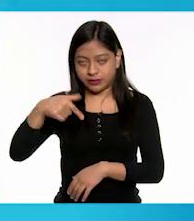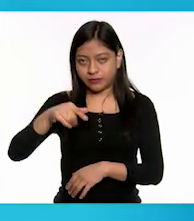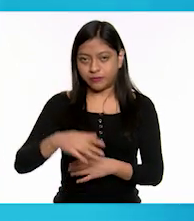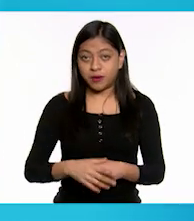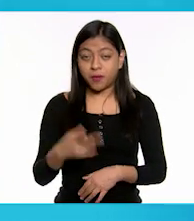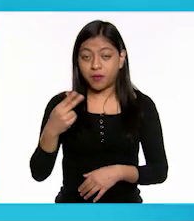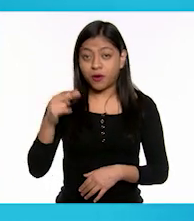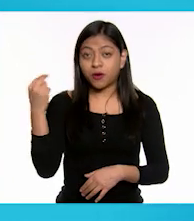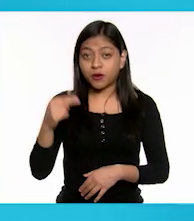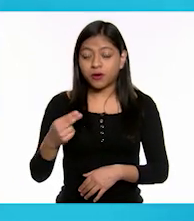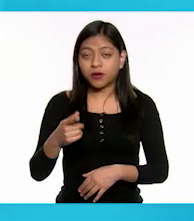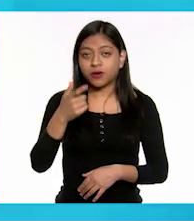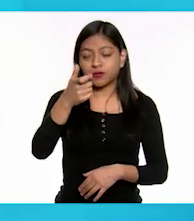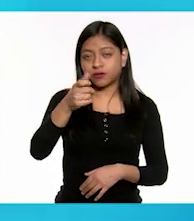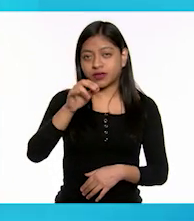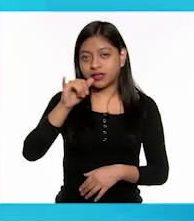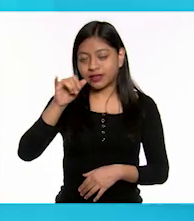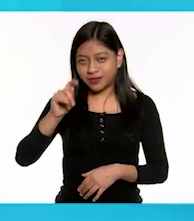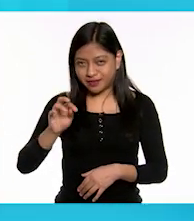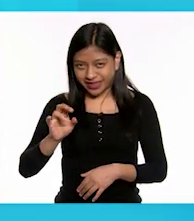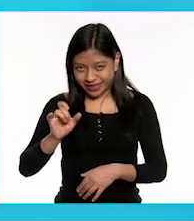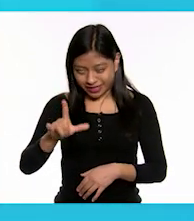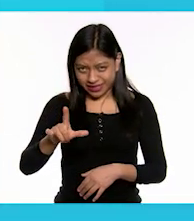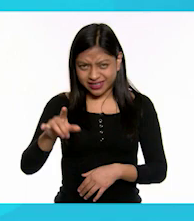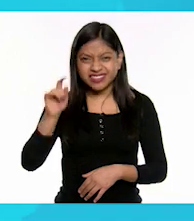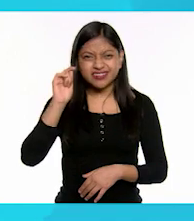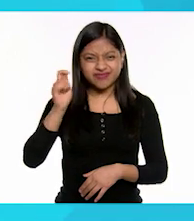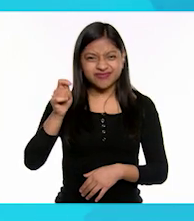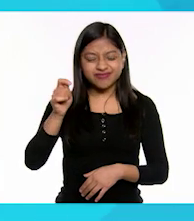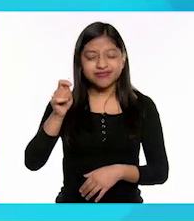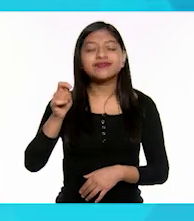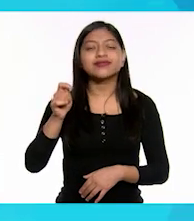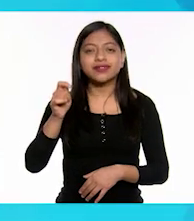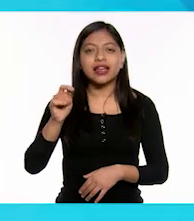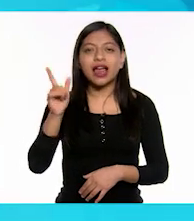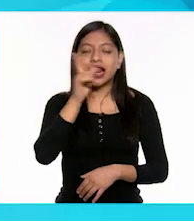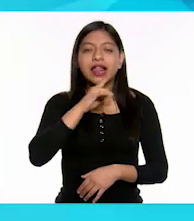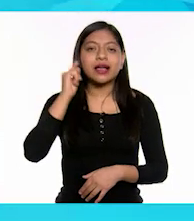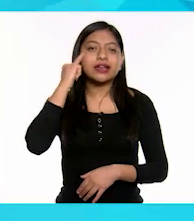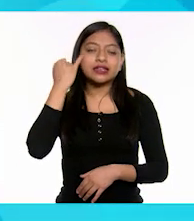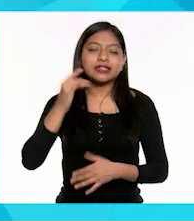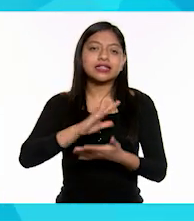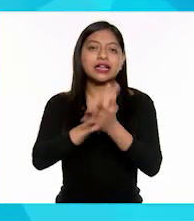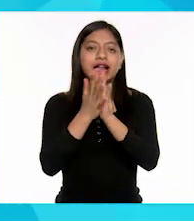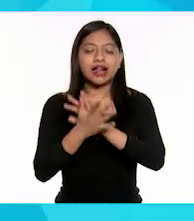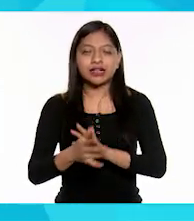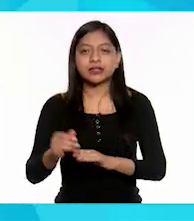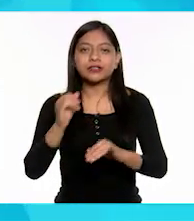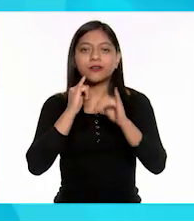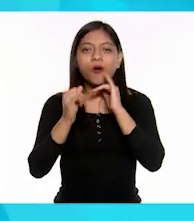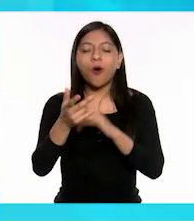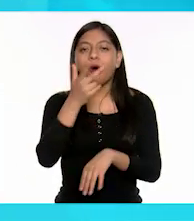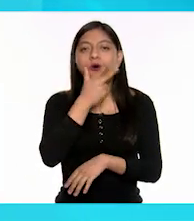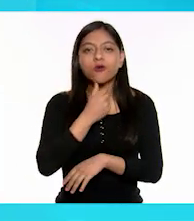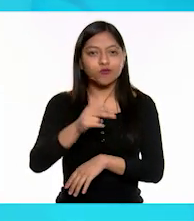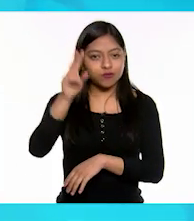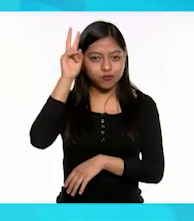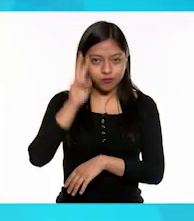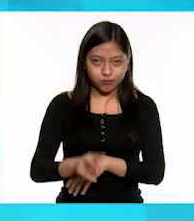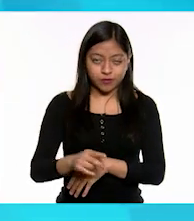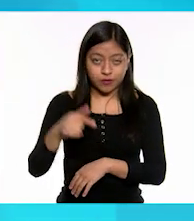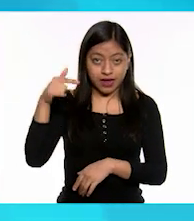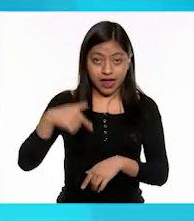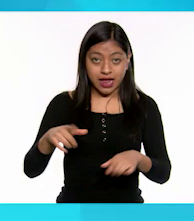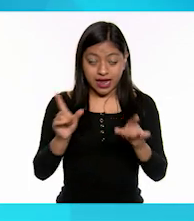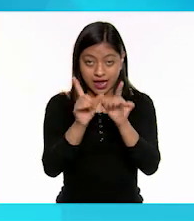llamamos para trevín y qué tipo que signifique significa hombres verdaderos aquí en